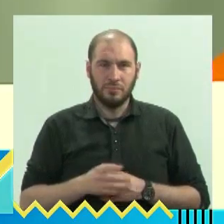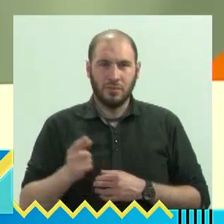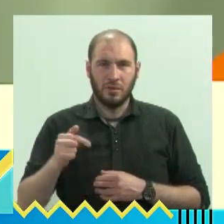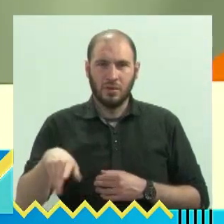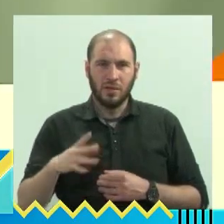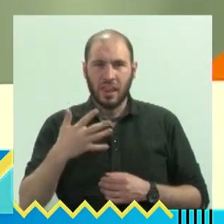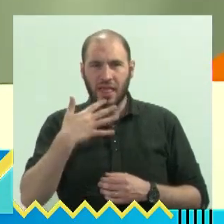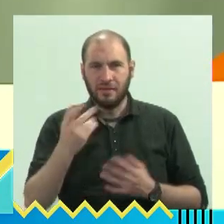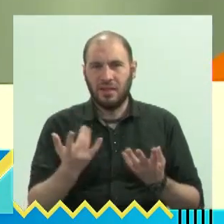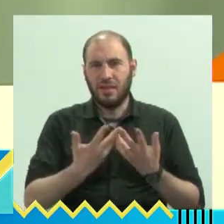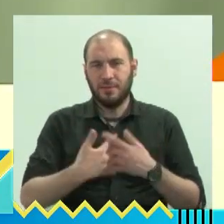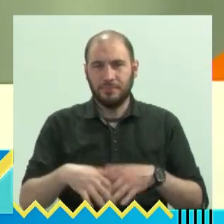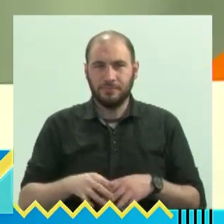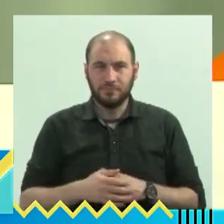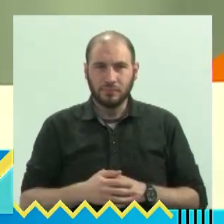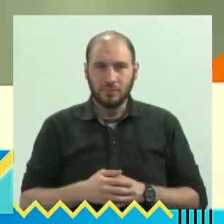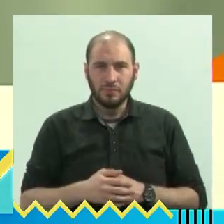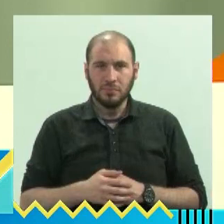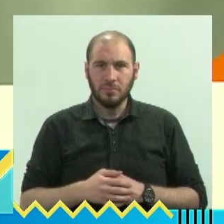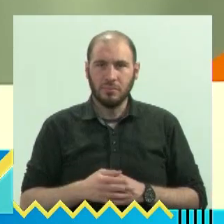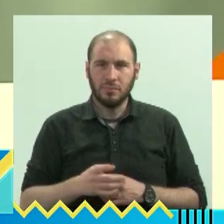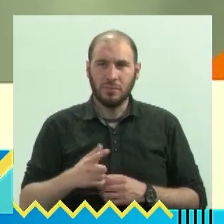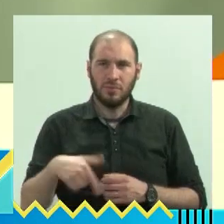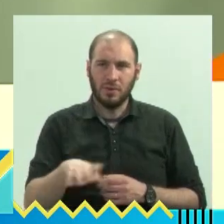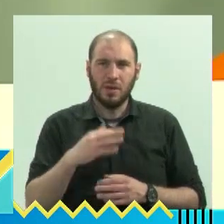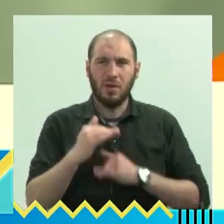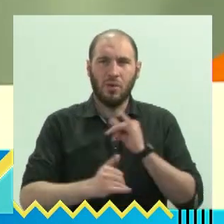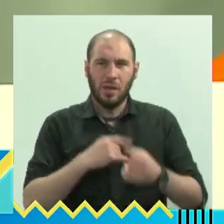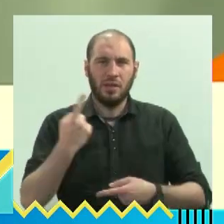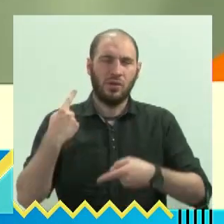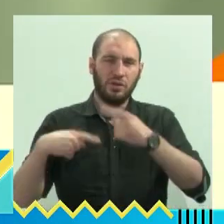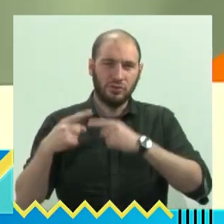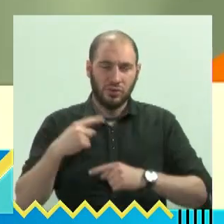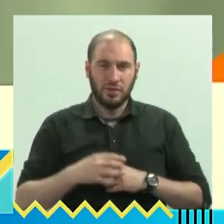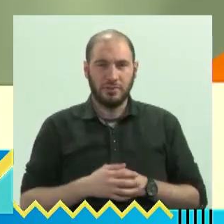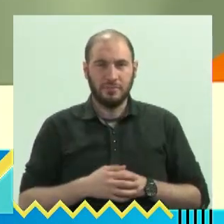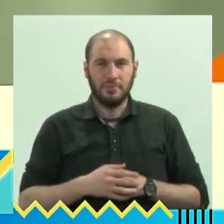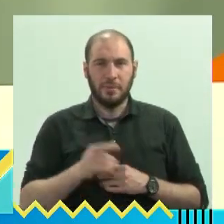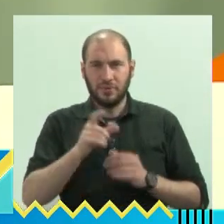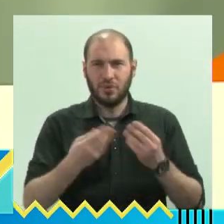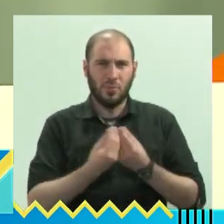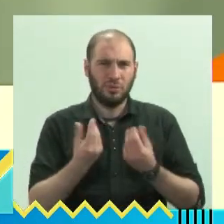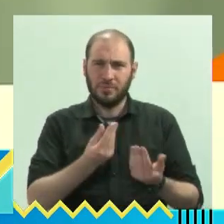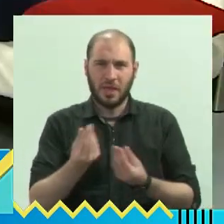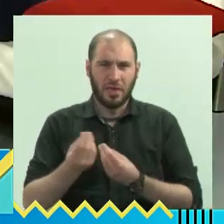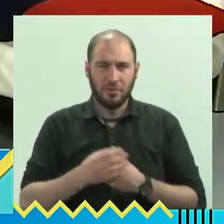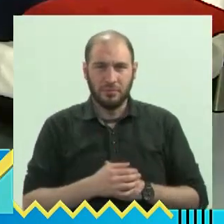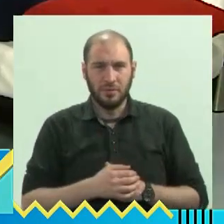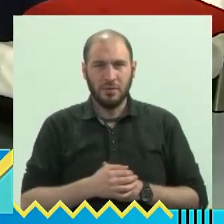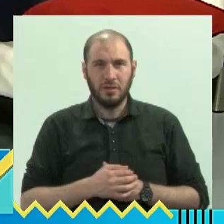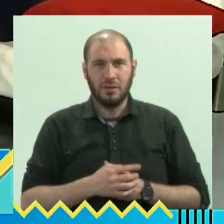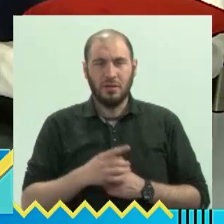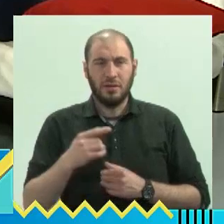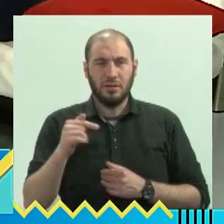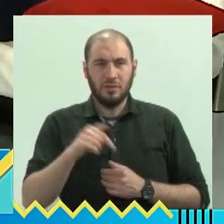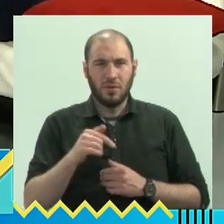por la realidad se transforman en grandes cuentos, en grandes historias y asustan a muchas personas. Claro. Lo que uno puede ver